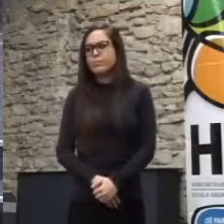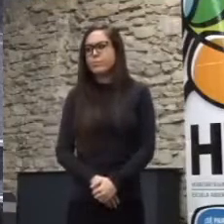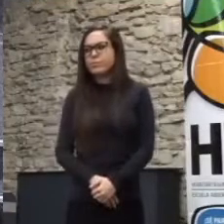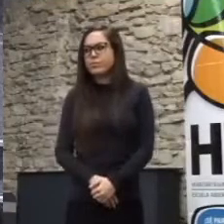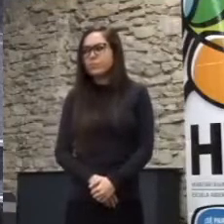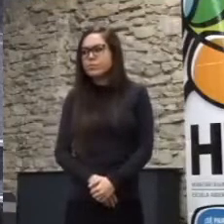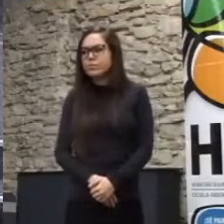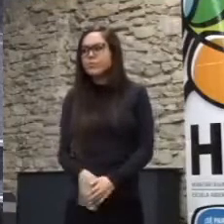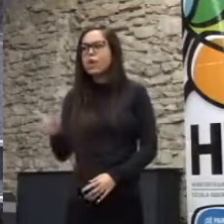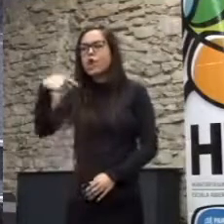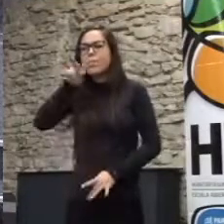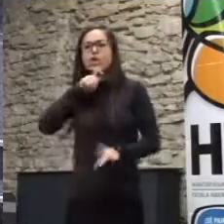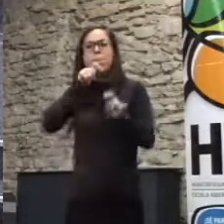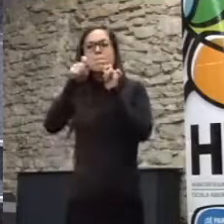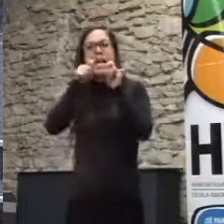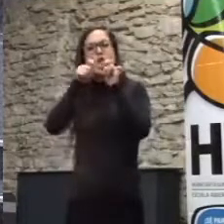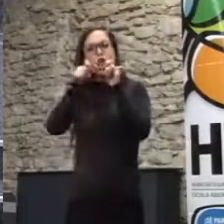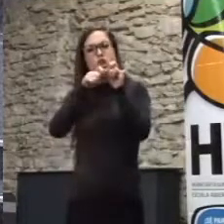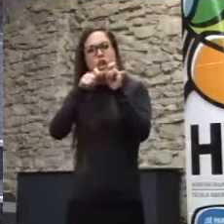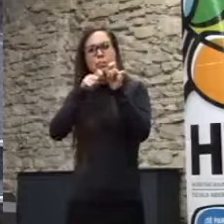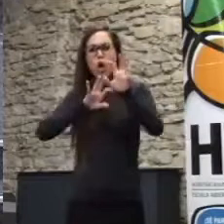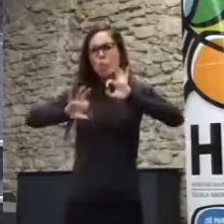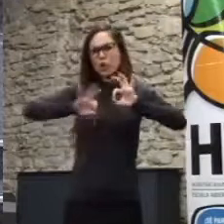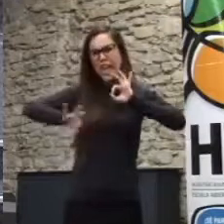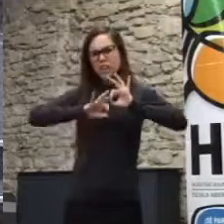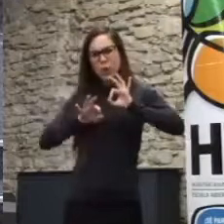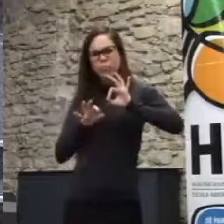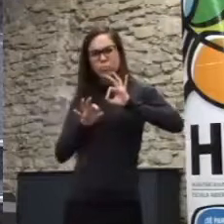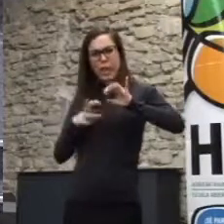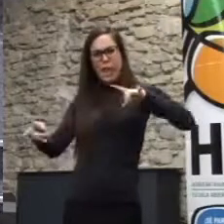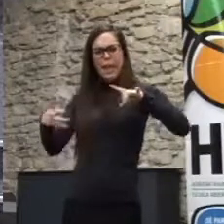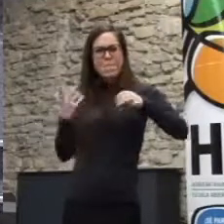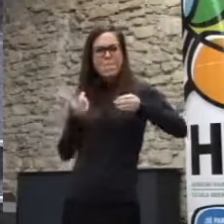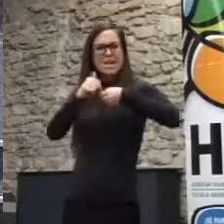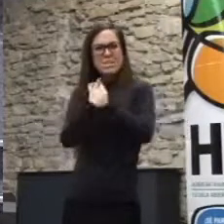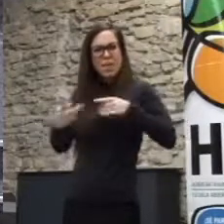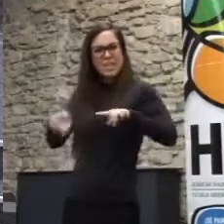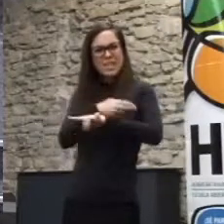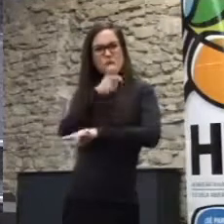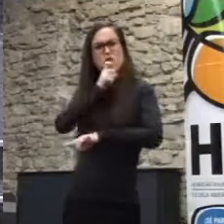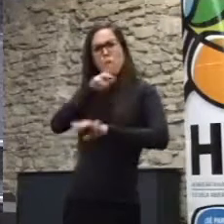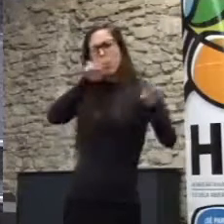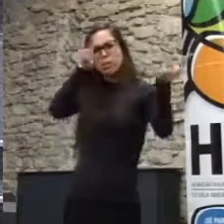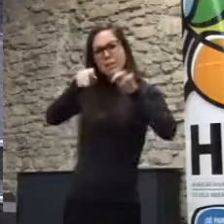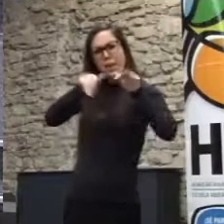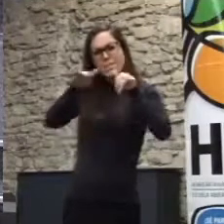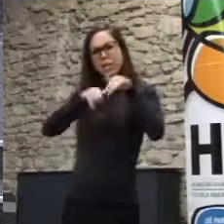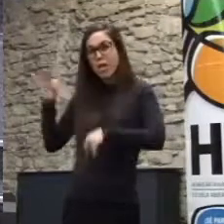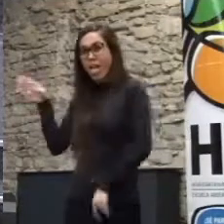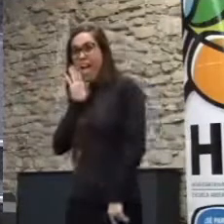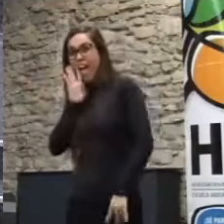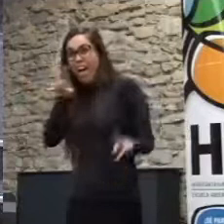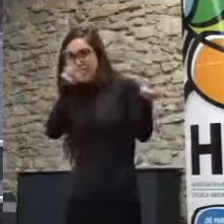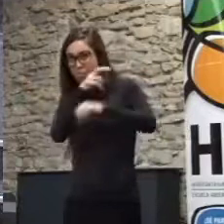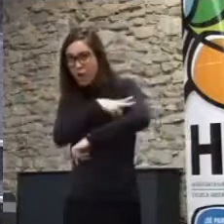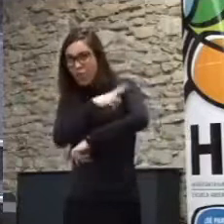entrar en el periodismo espectáculo que se suele dar a través de las convocatorias y demás. Con lo de los concejales que hemos hecho antes,